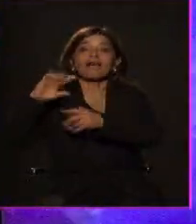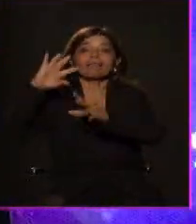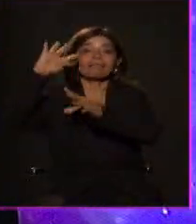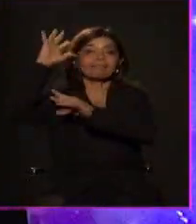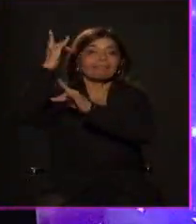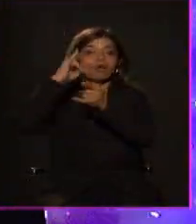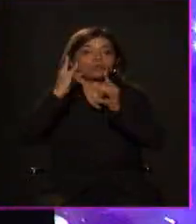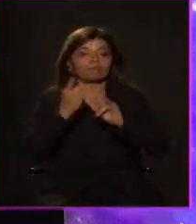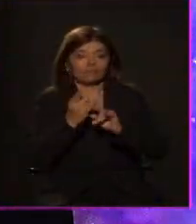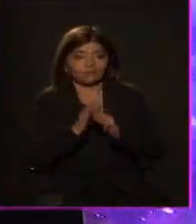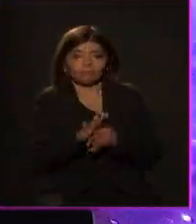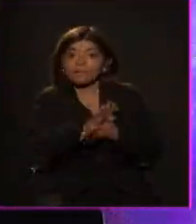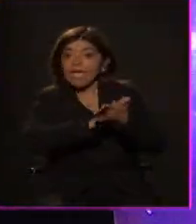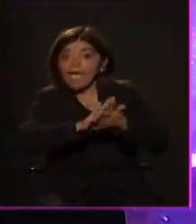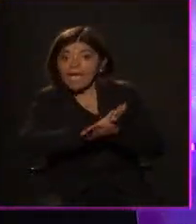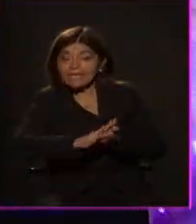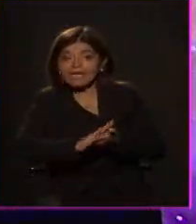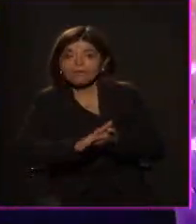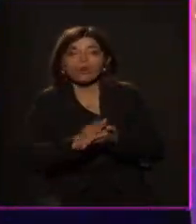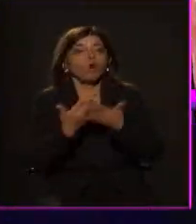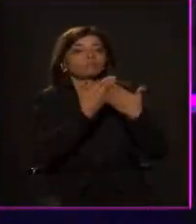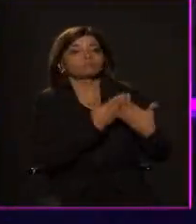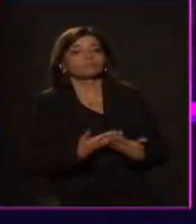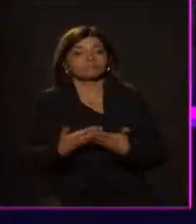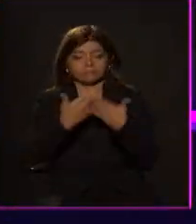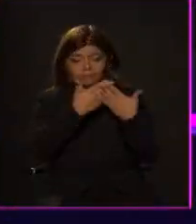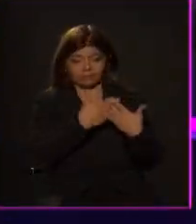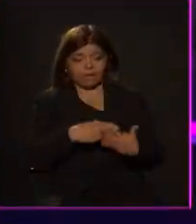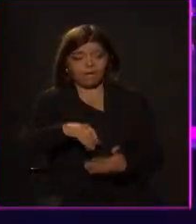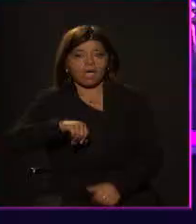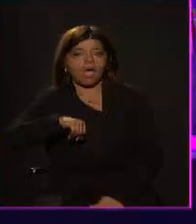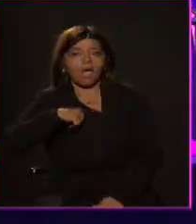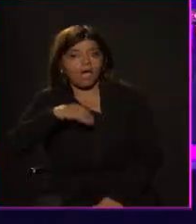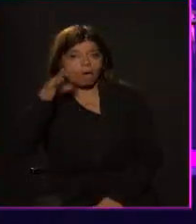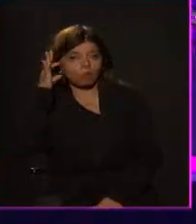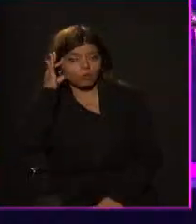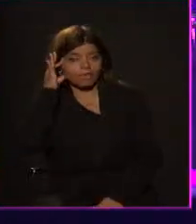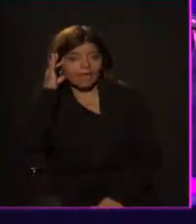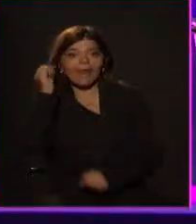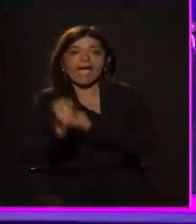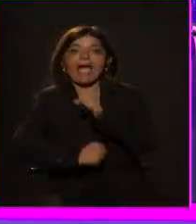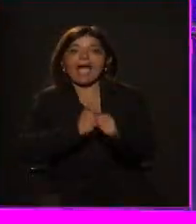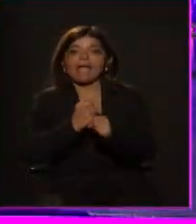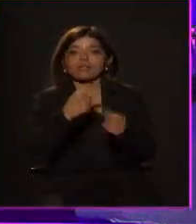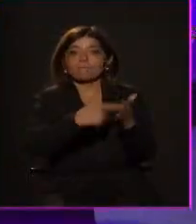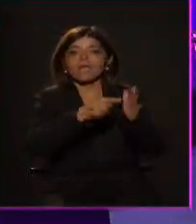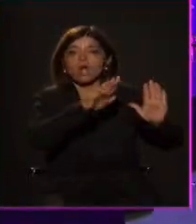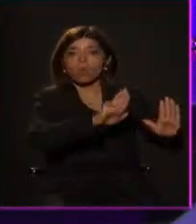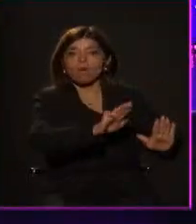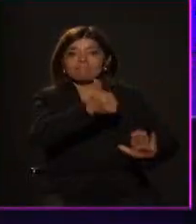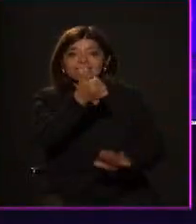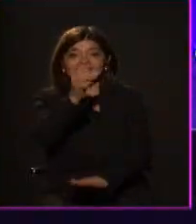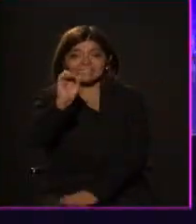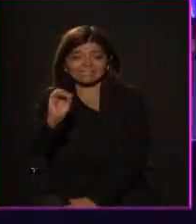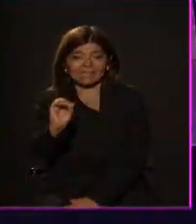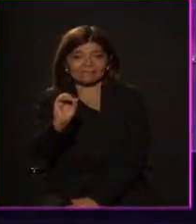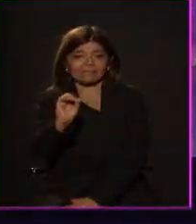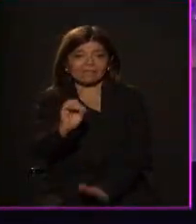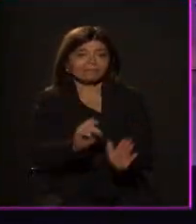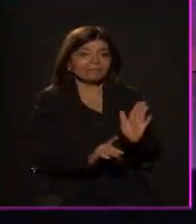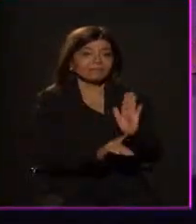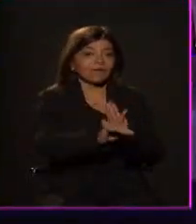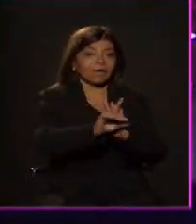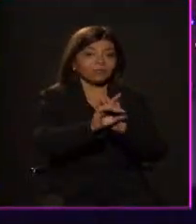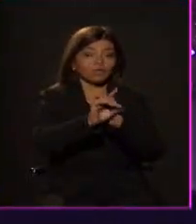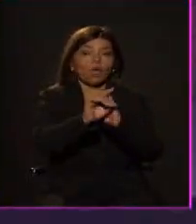de Jocelyn Bell, una estudiante de astronomía en Cambridge, en los años 60. Estaban desarrollando uno de los primeros